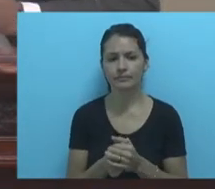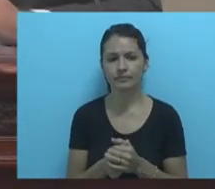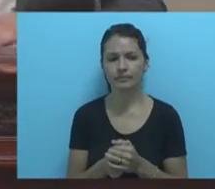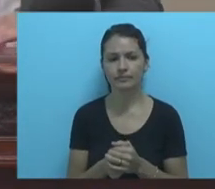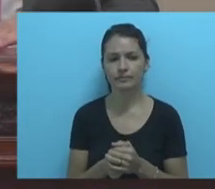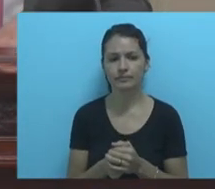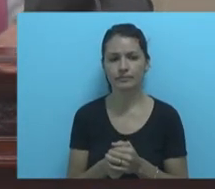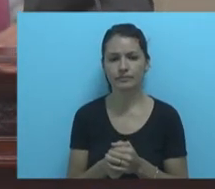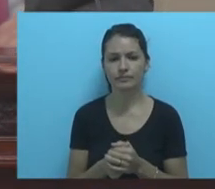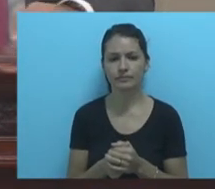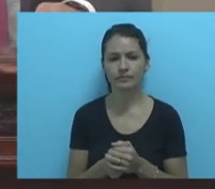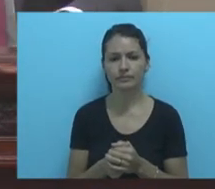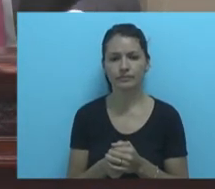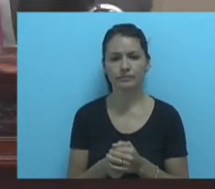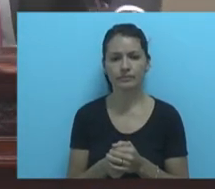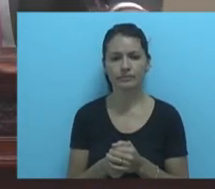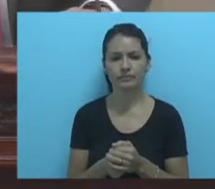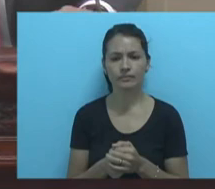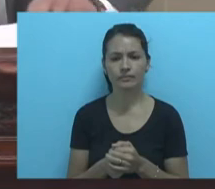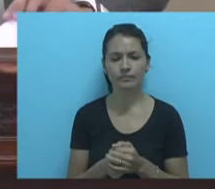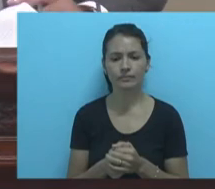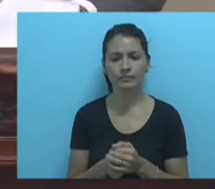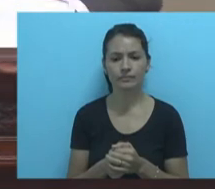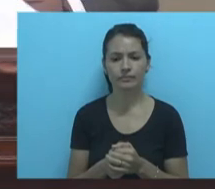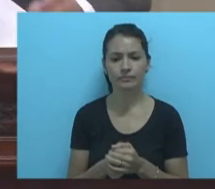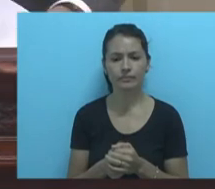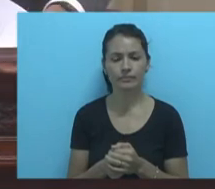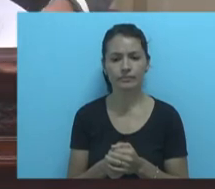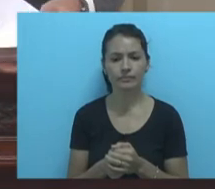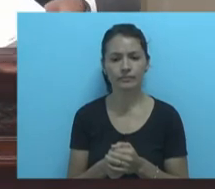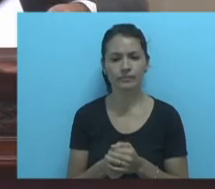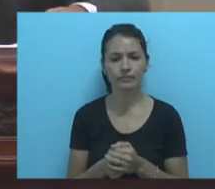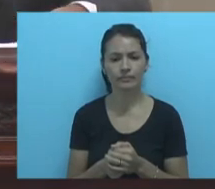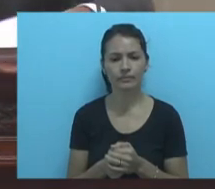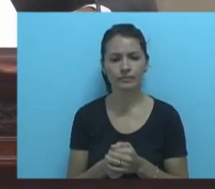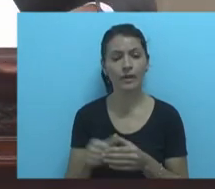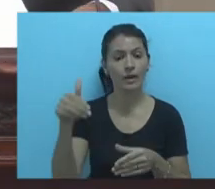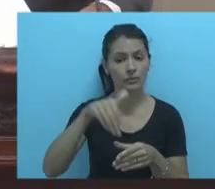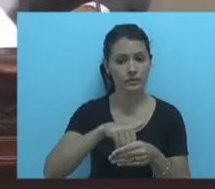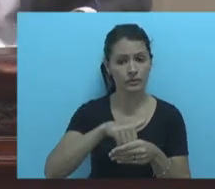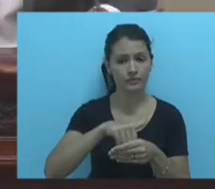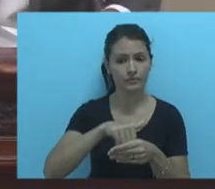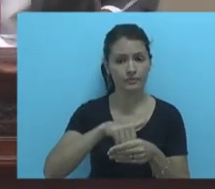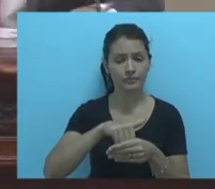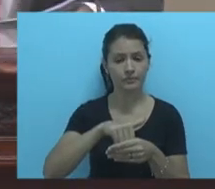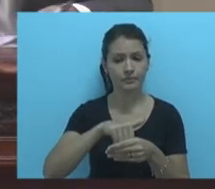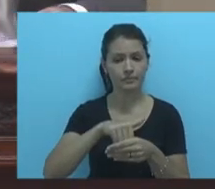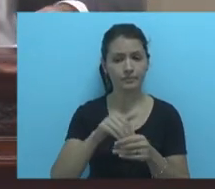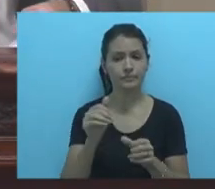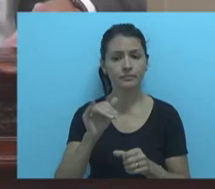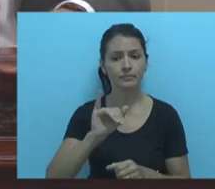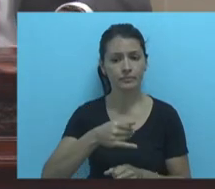Voy a poner a consideración el tratamiento sobre tabla del proyecto de declaración. A votación